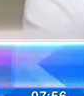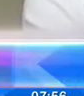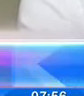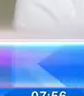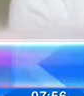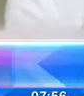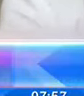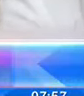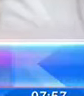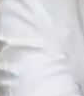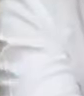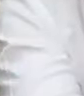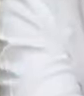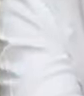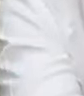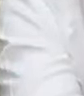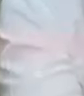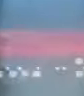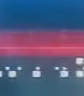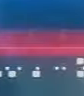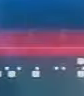señal de Televicentro ya venimos